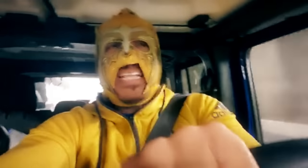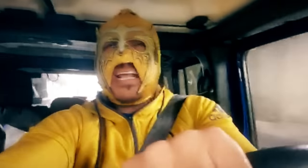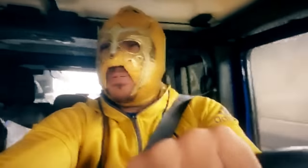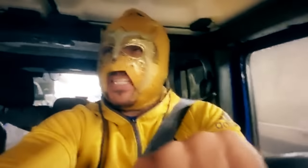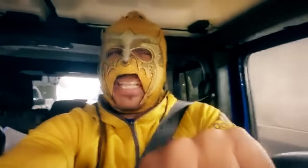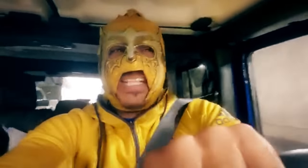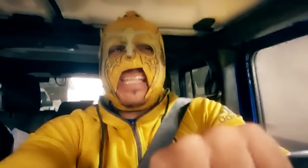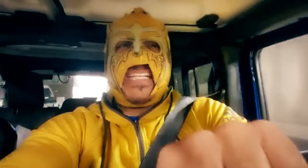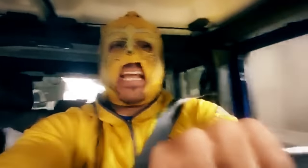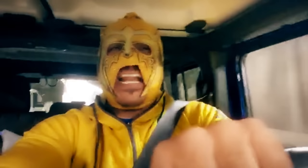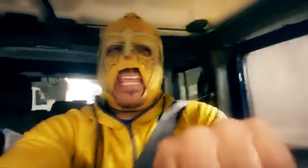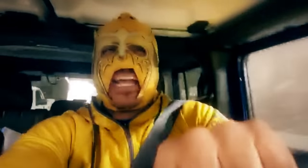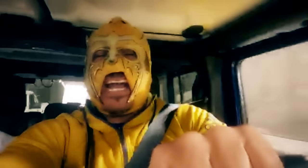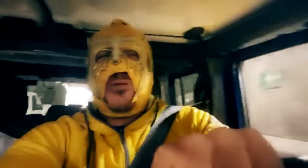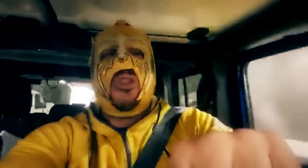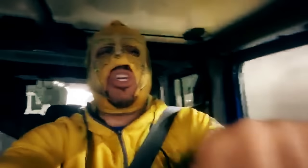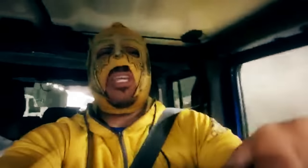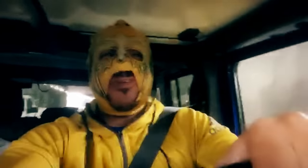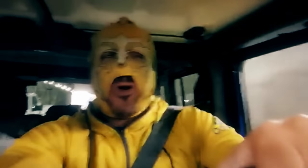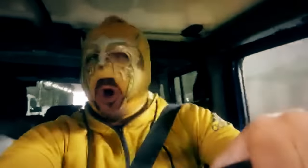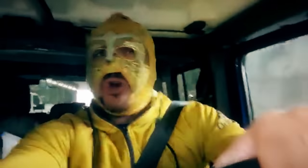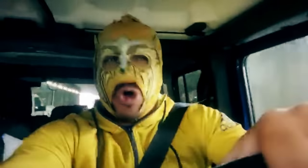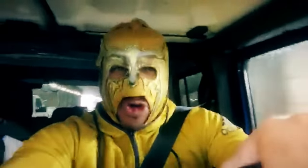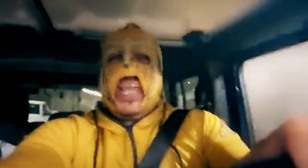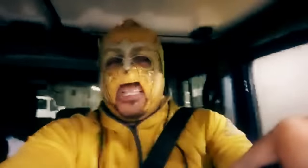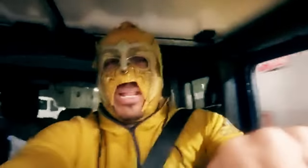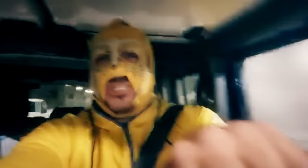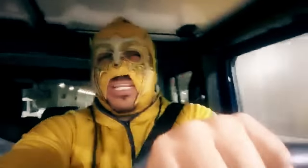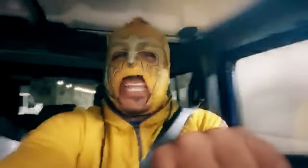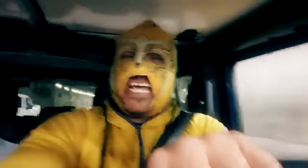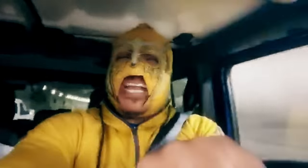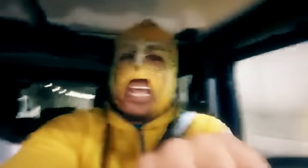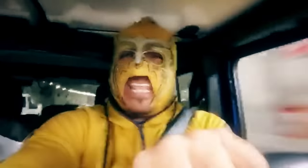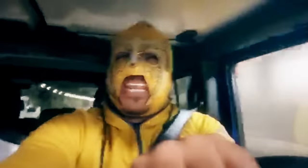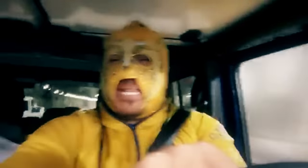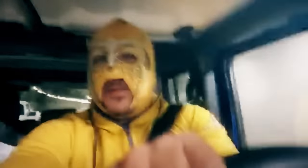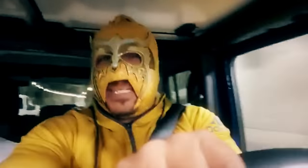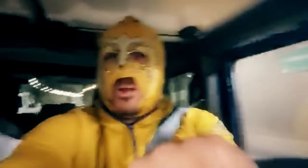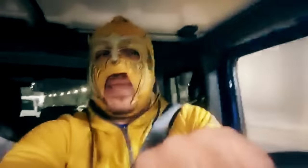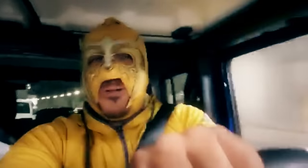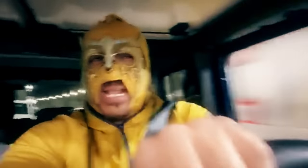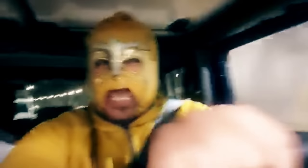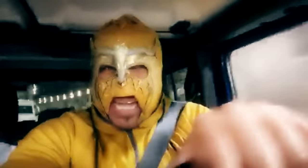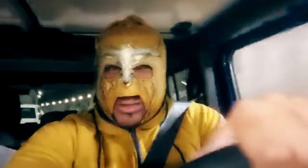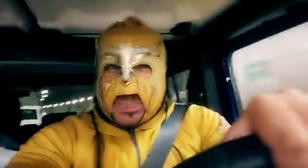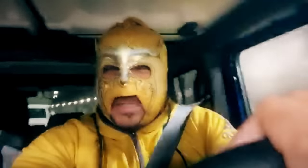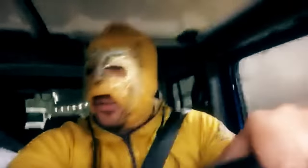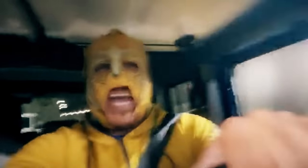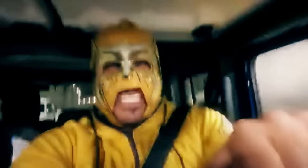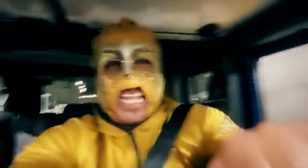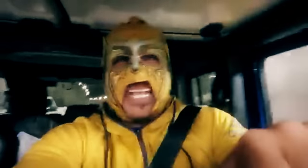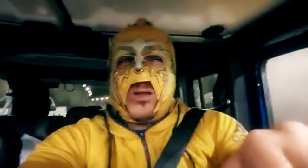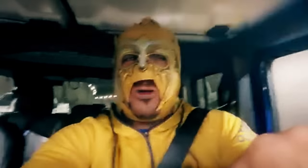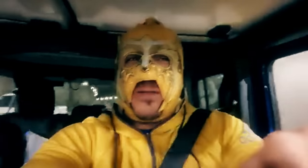güey. Ya sea el presidente, ya sea que la haya cagado un chingo o no, eso la historia se encargará de reclamárselo. Pero en este caso en